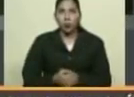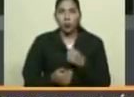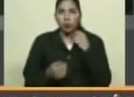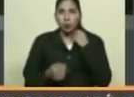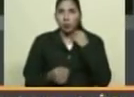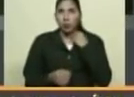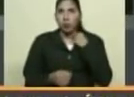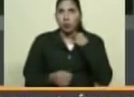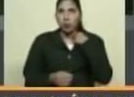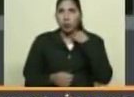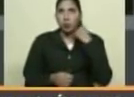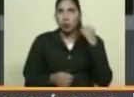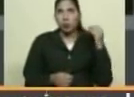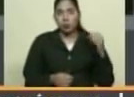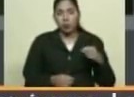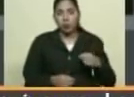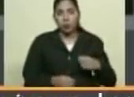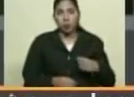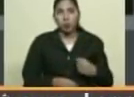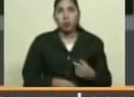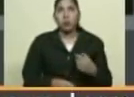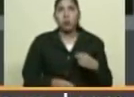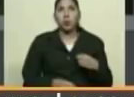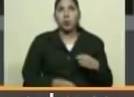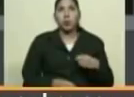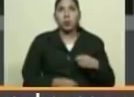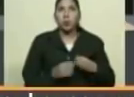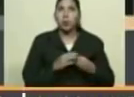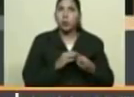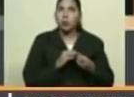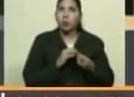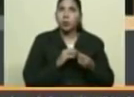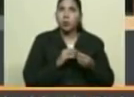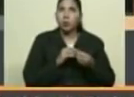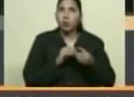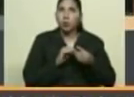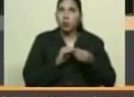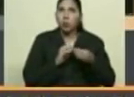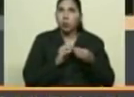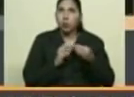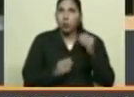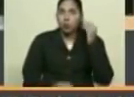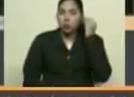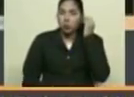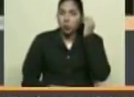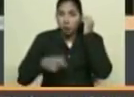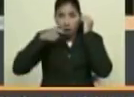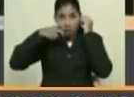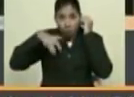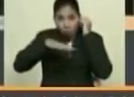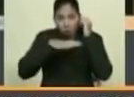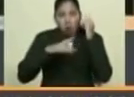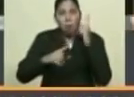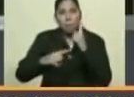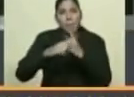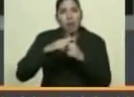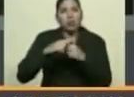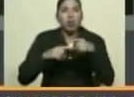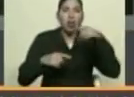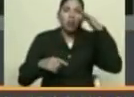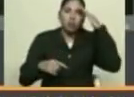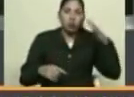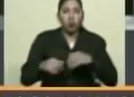revolucionaria. Pueblo y Fuerza Armada unida, no hay forma que la derecha nos venza. Pueblo y Fuerza Armada unida, el imperio tendrá que